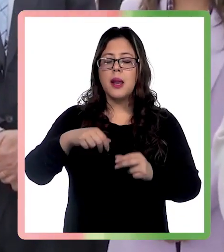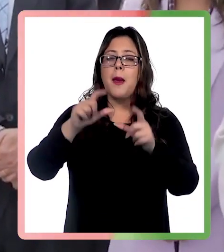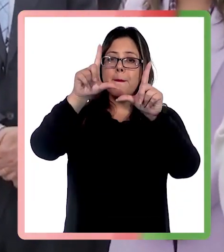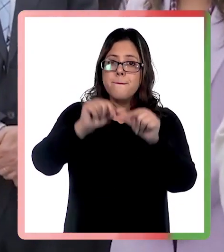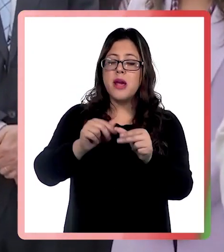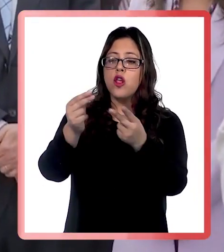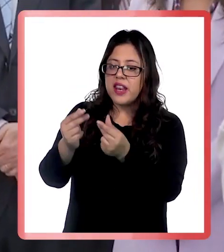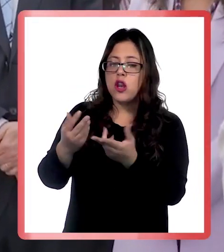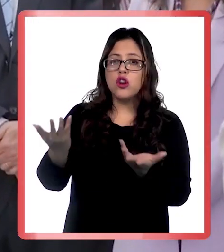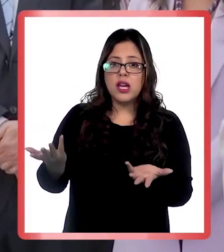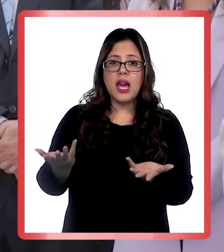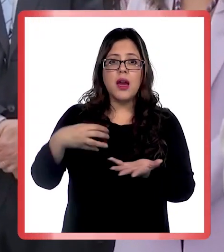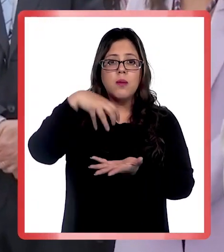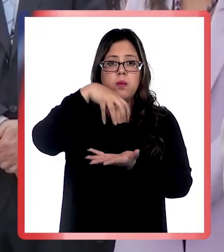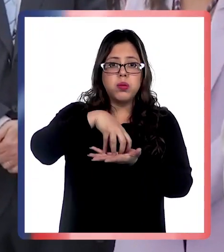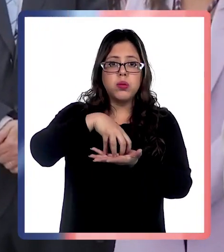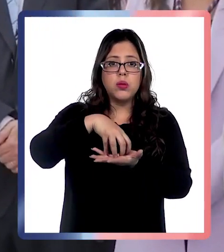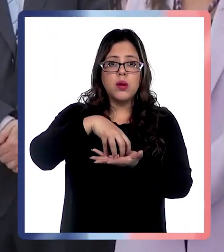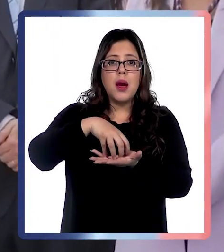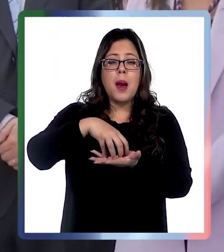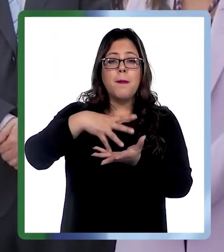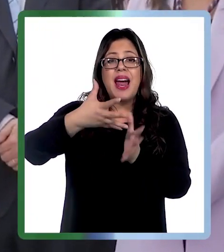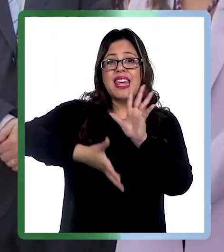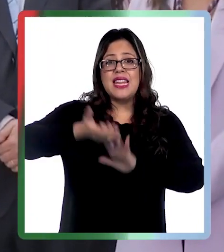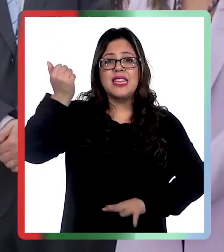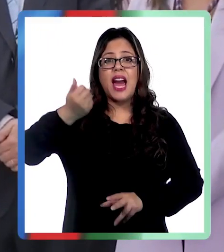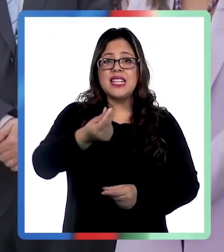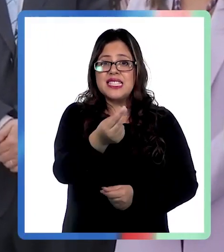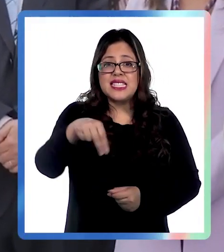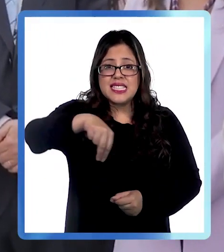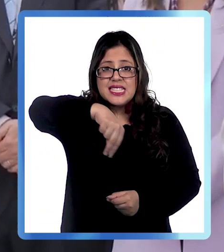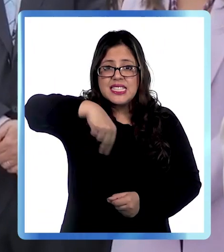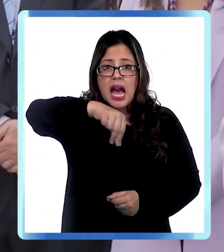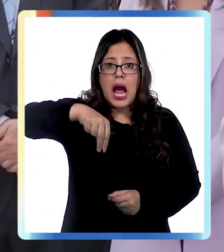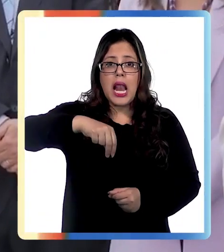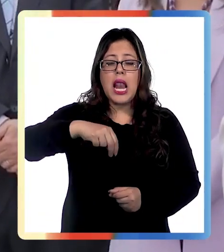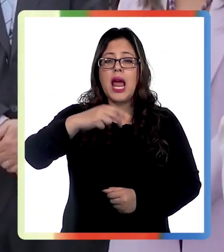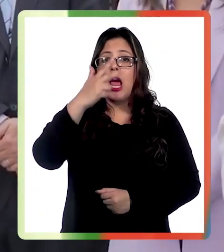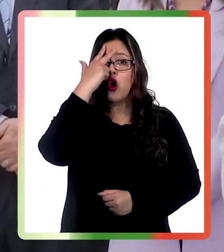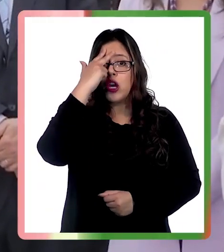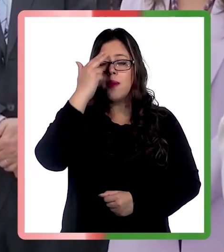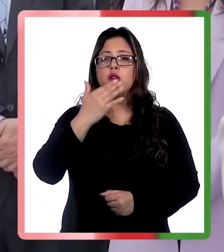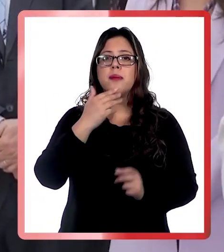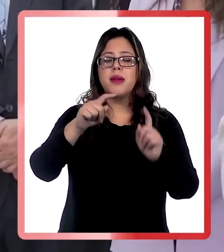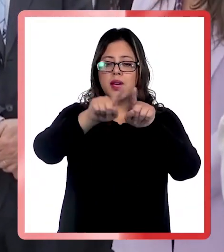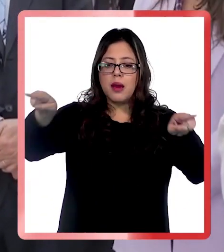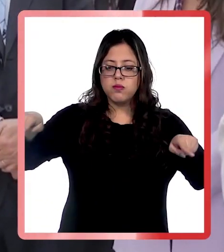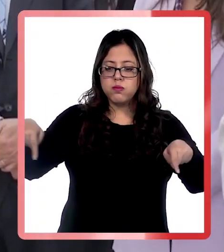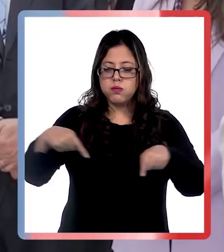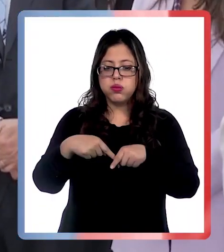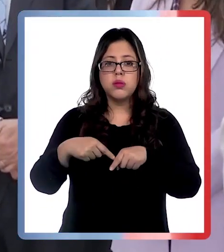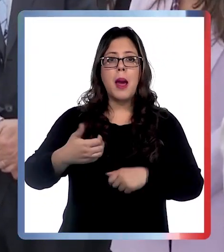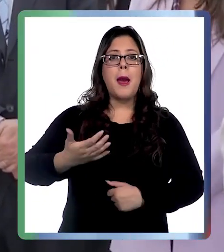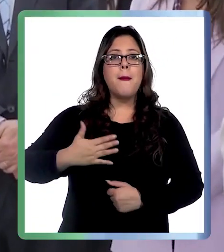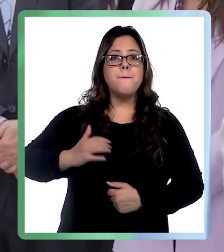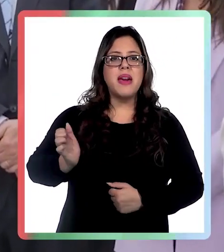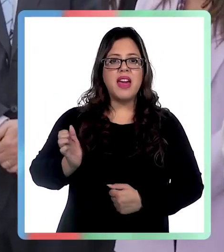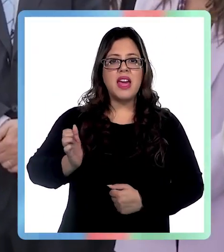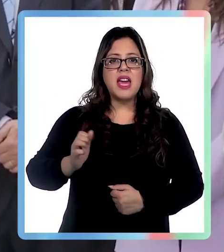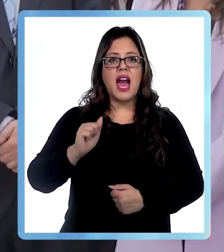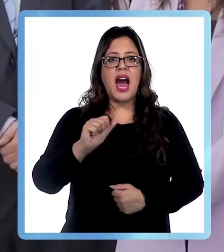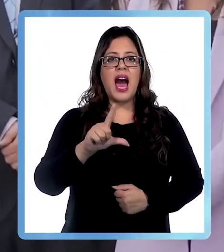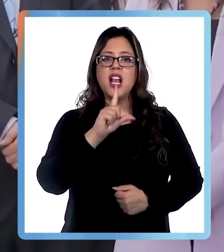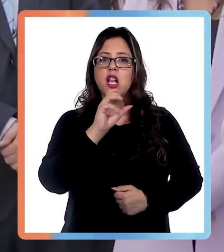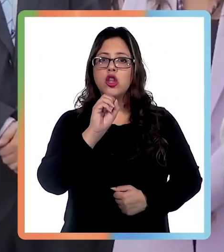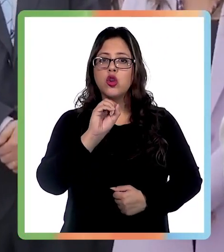es tener menos recursos para hac una planta de salador en la región de coquimbo o para instalar un cuartel de la pdi en alto hospicio Eso es lo que están